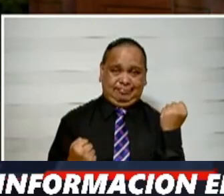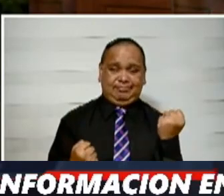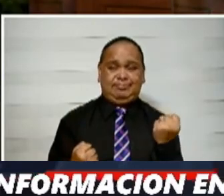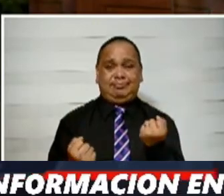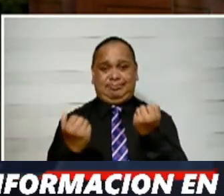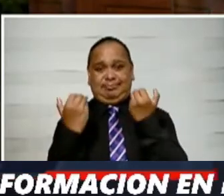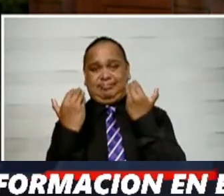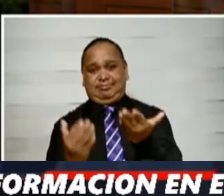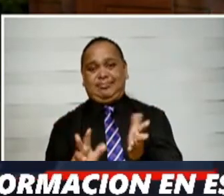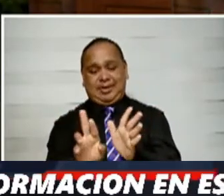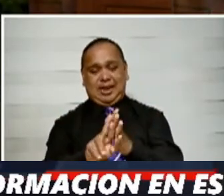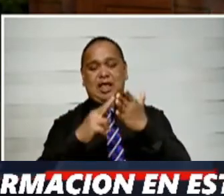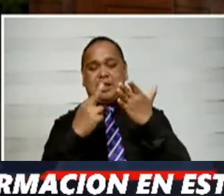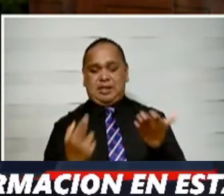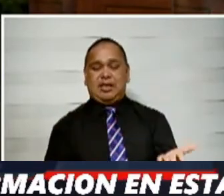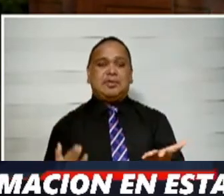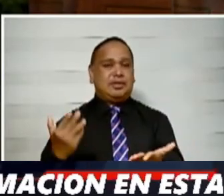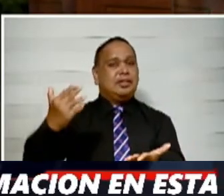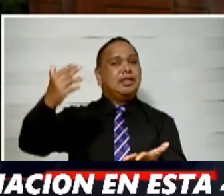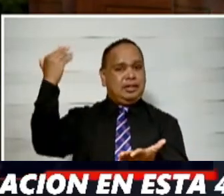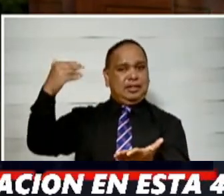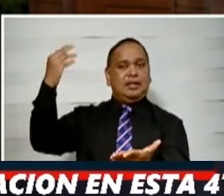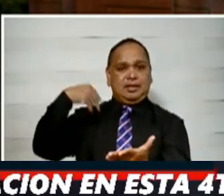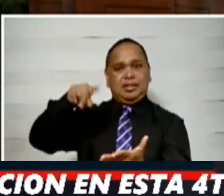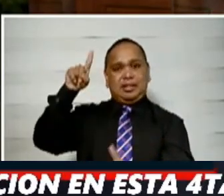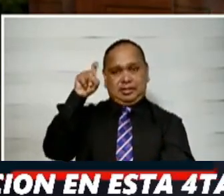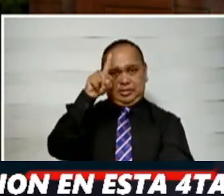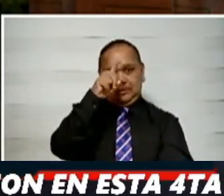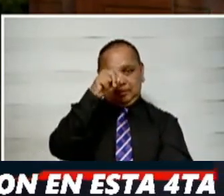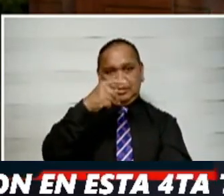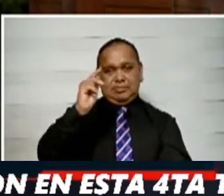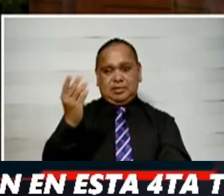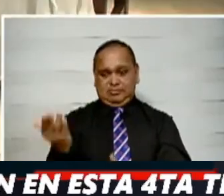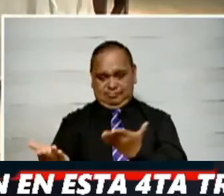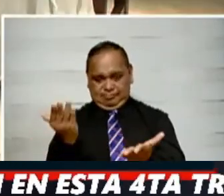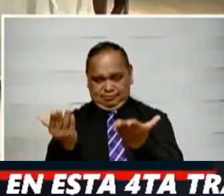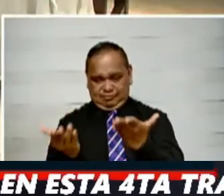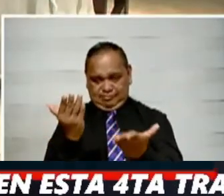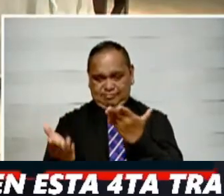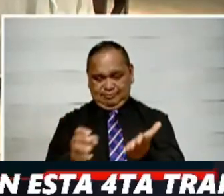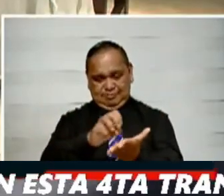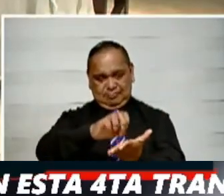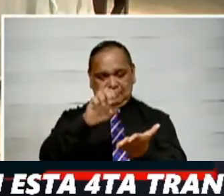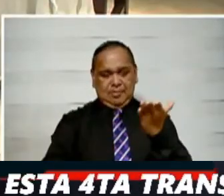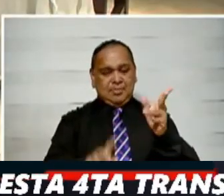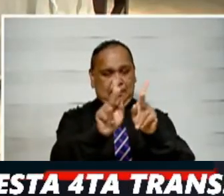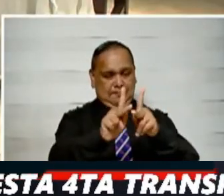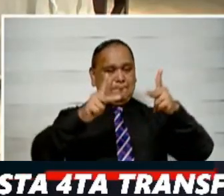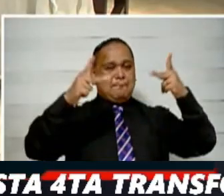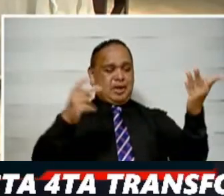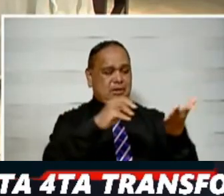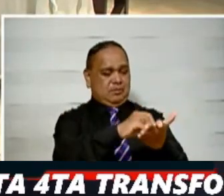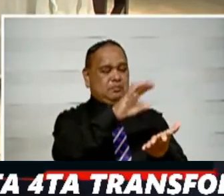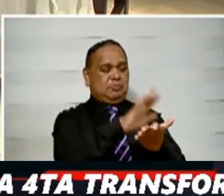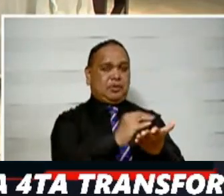a esta revista, que en tiempos muy difíciles, pues fue un contrapeso. Era ejemplo de periodismo. Sí, sí, no, y un contrapeso para